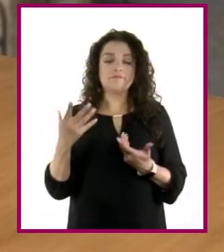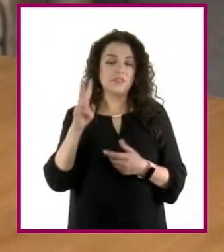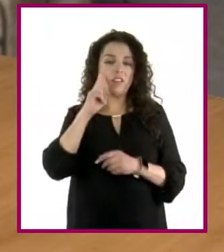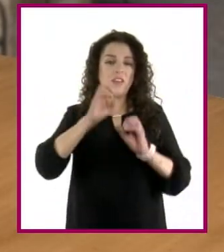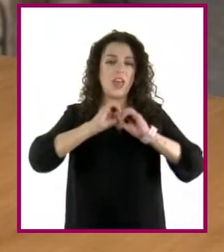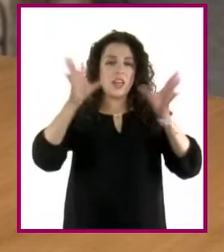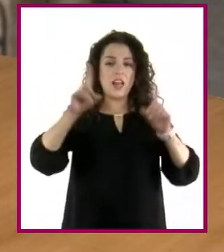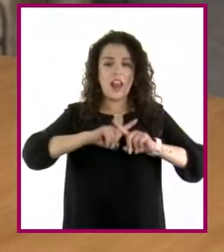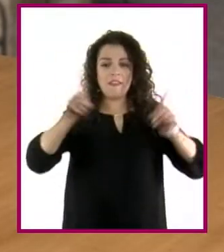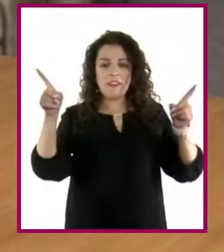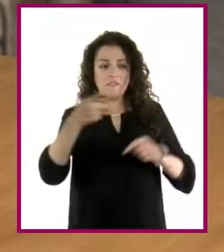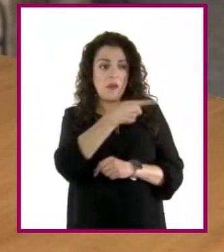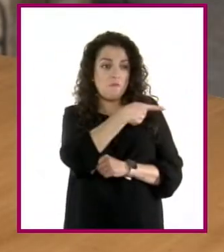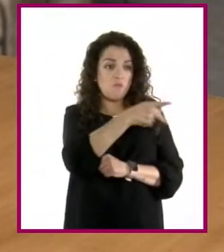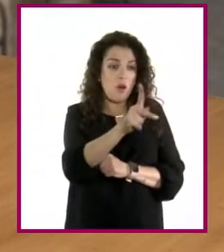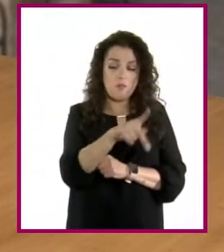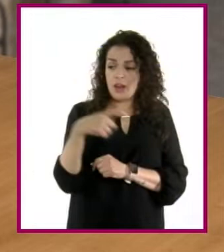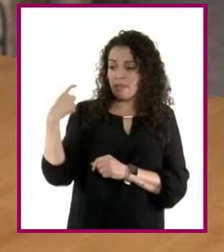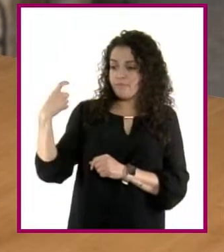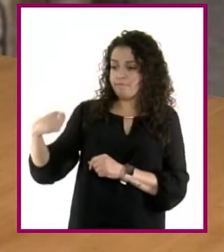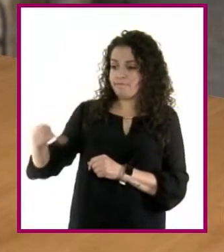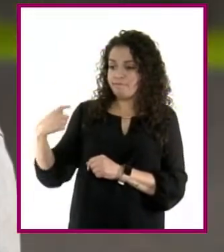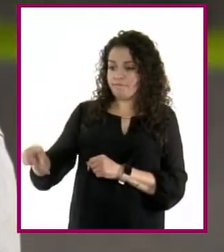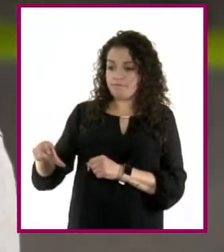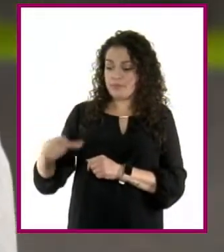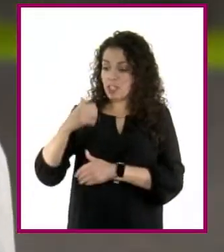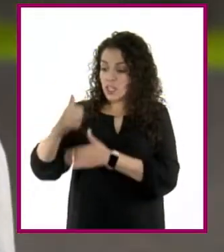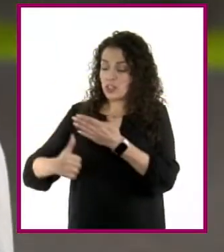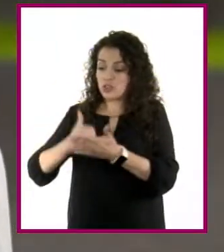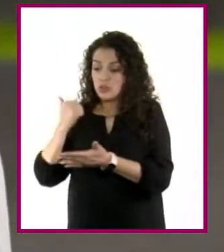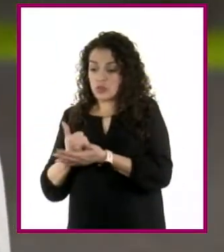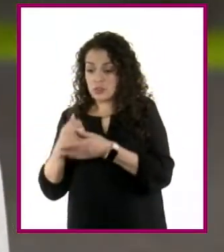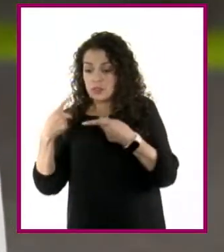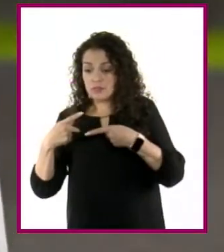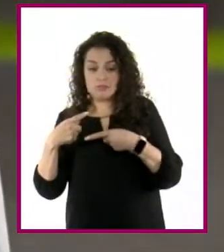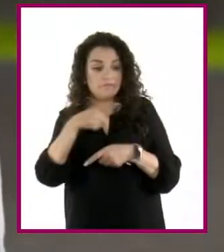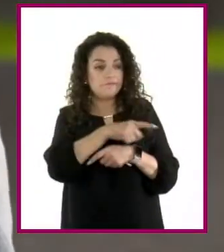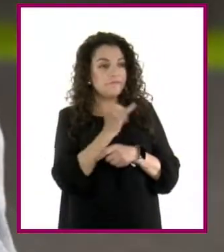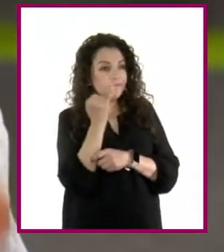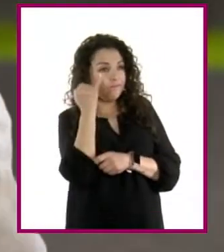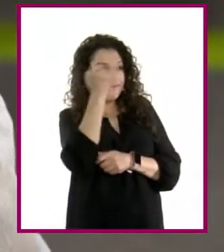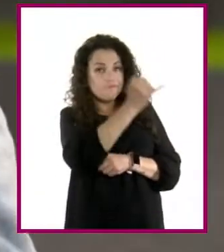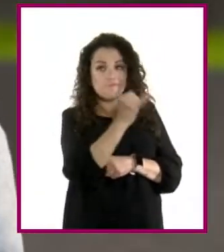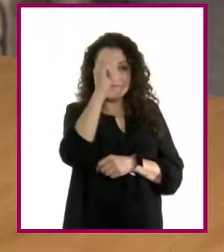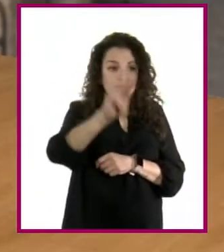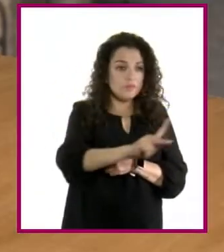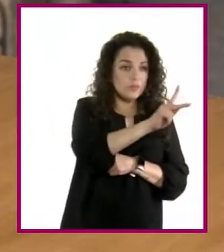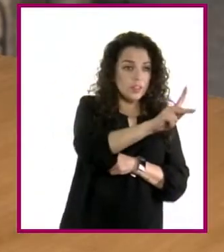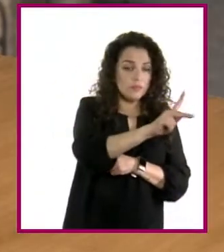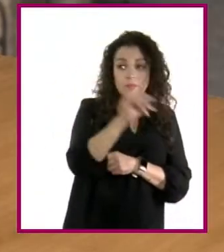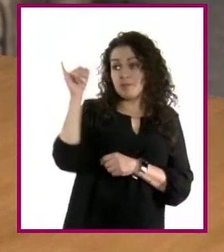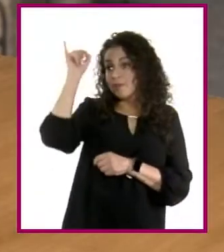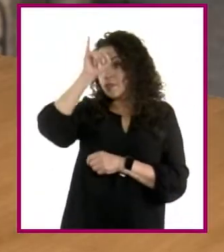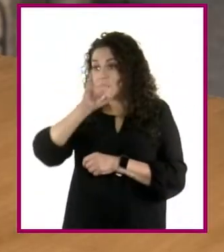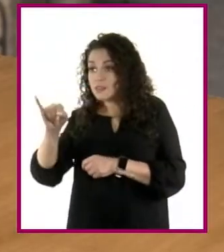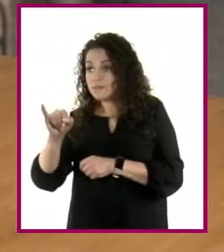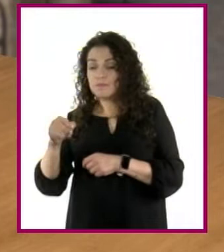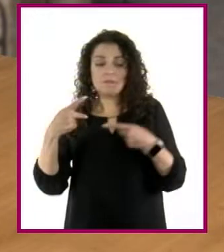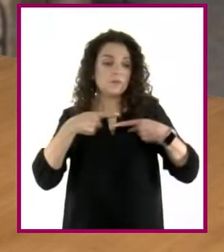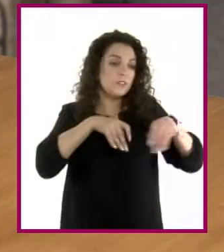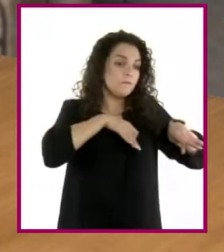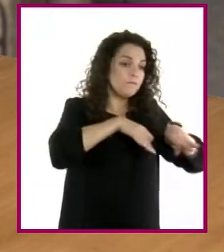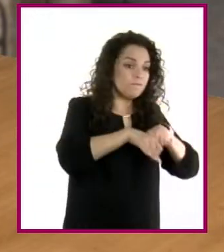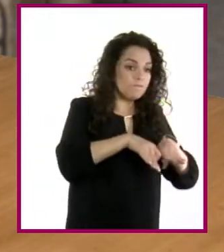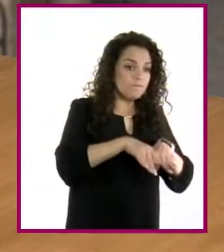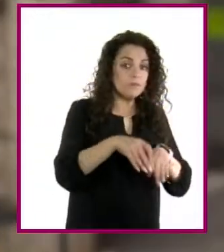los pobres. Los rurales y los urbanos. Los patrones y los trabajadores. Y esto va debilitando